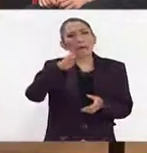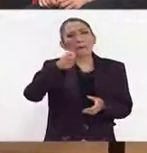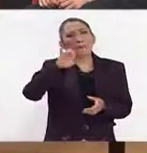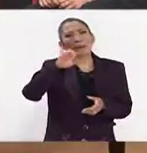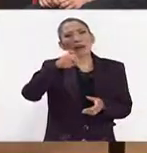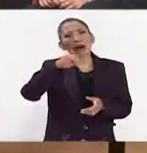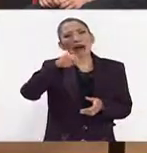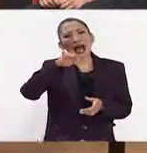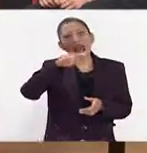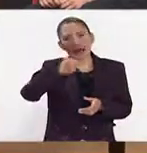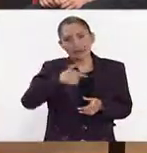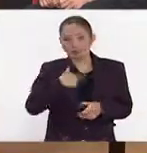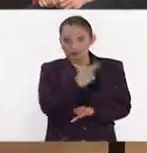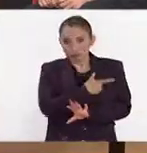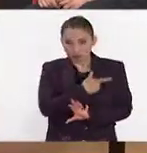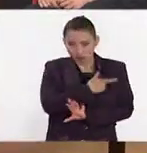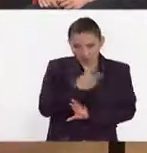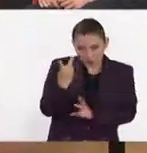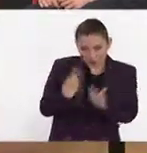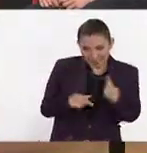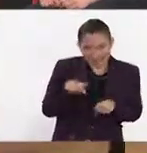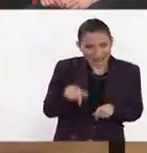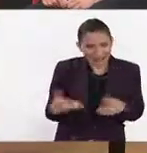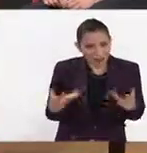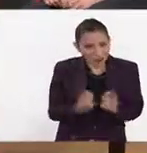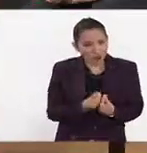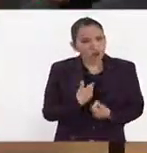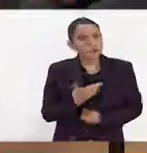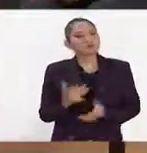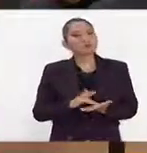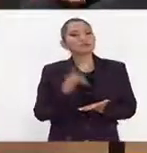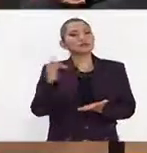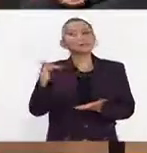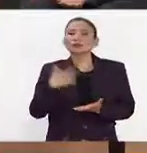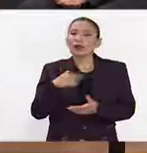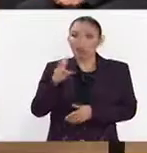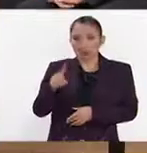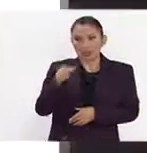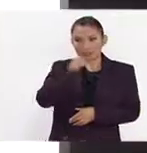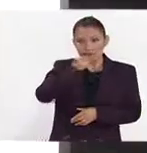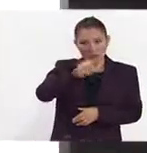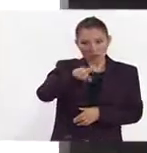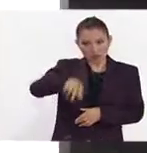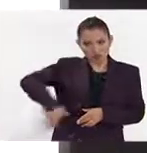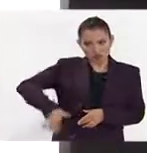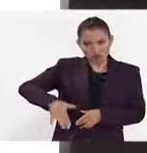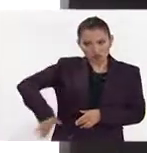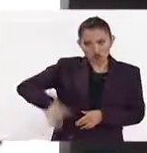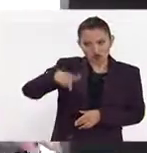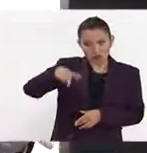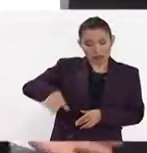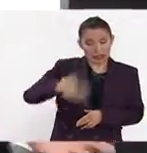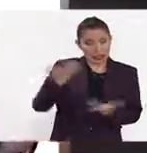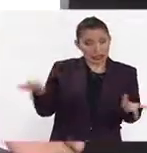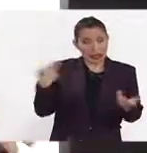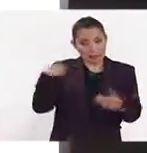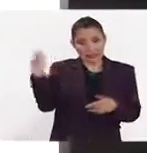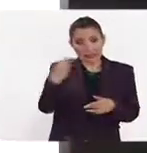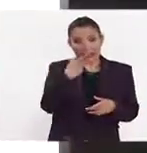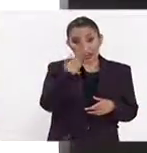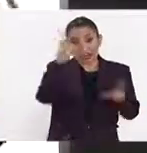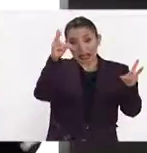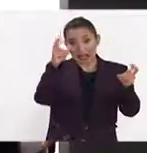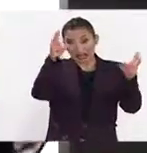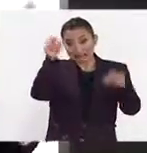Birmania. Sí, gracias. Siempre es un placer estar aquí con ustedes. Gracias. Sí, pues como bien mencionabas, es necesario